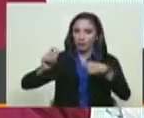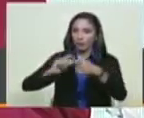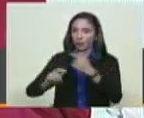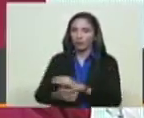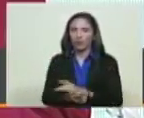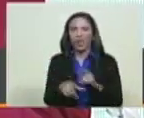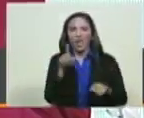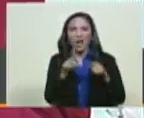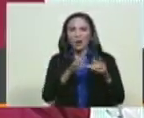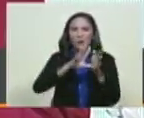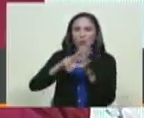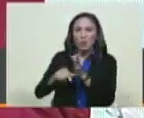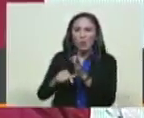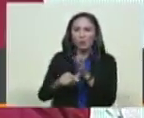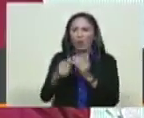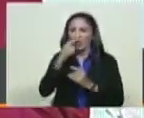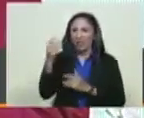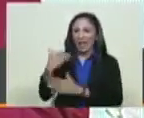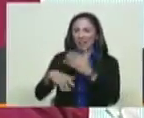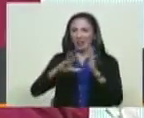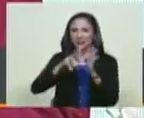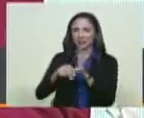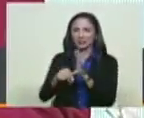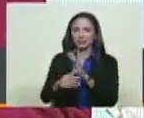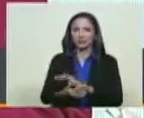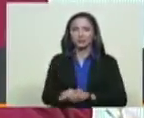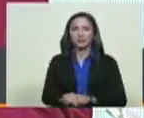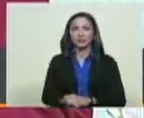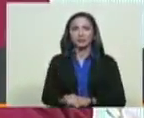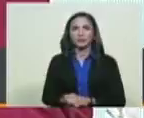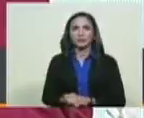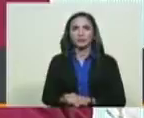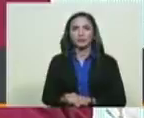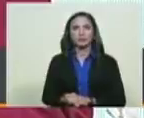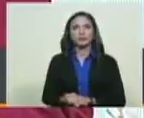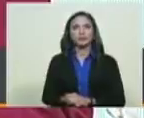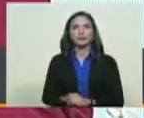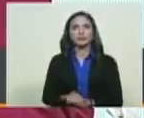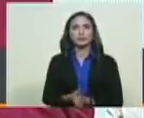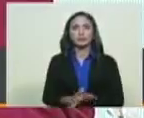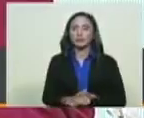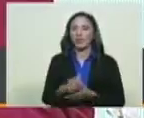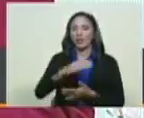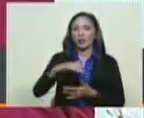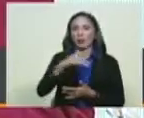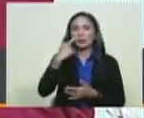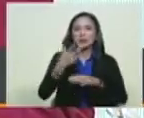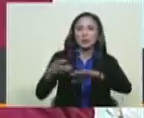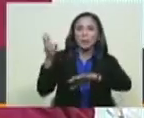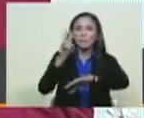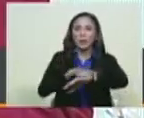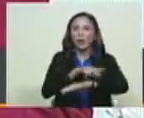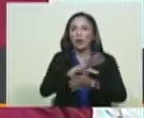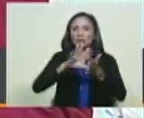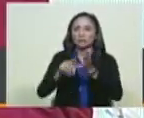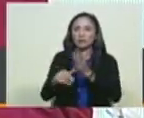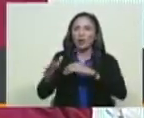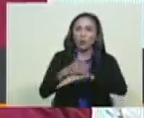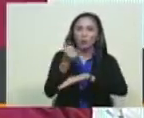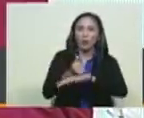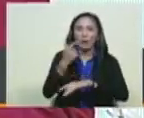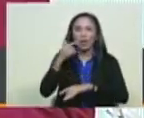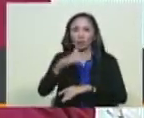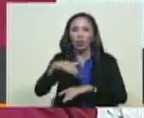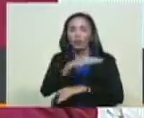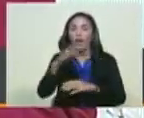con la especulación de las lacras de dónde las lacras de las